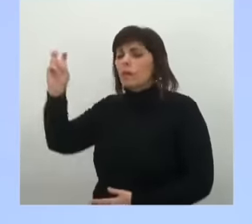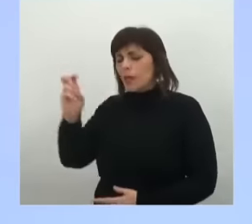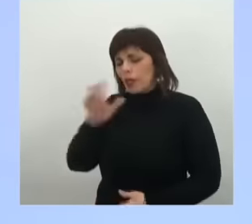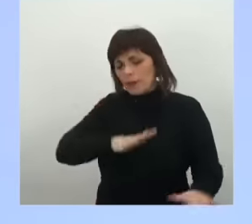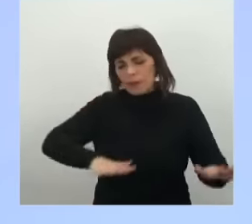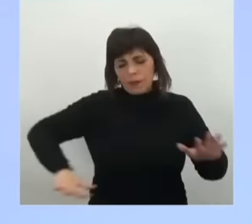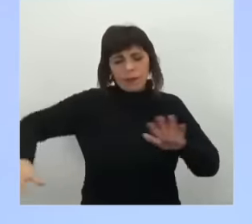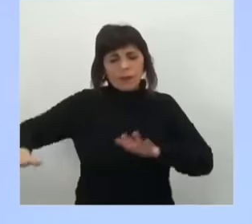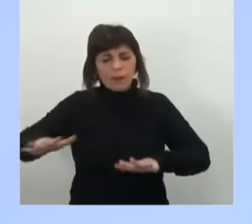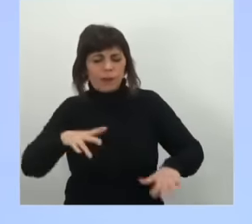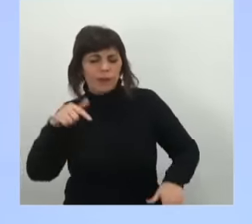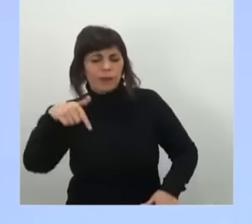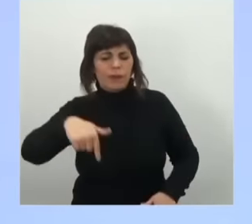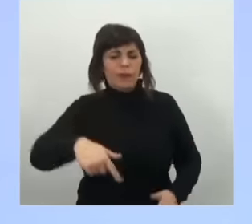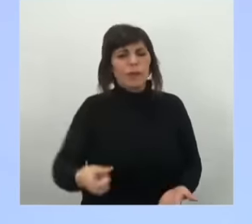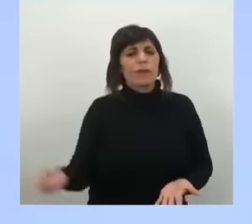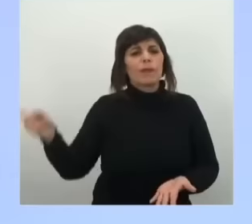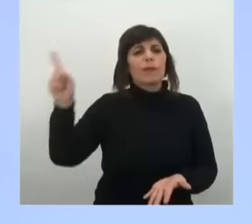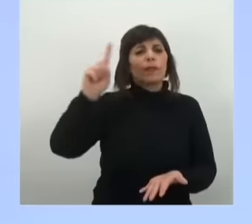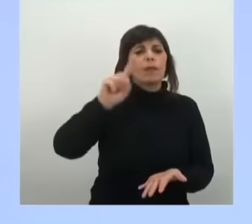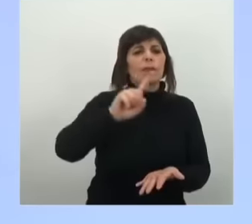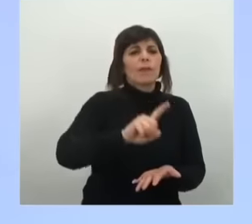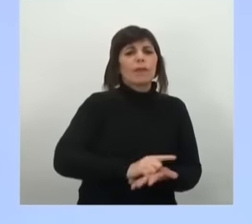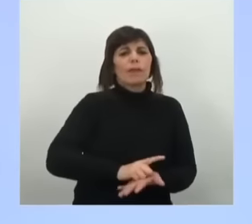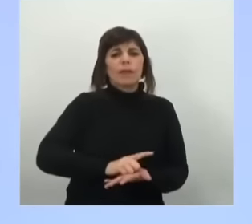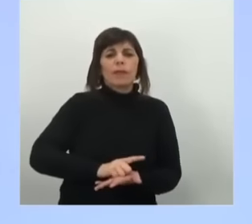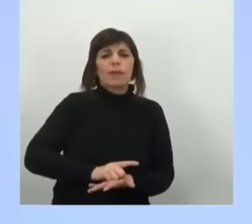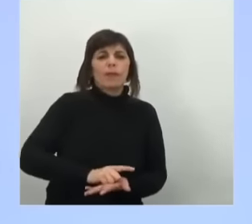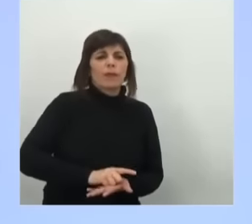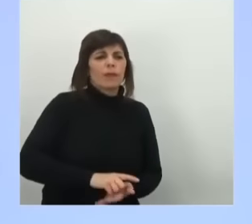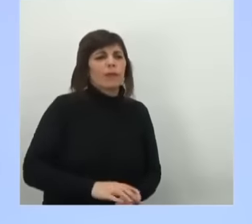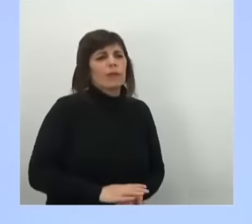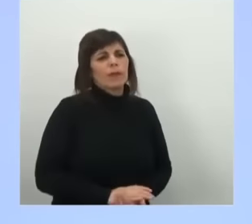muévete aquí otra vez